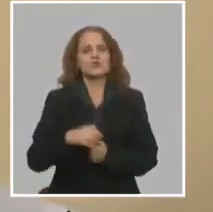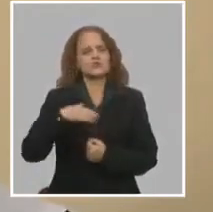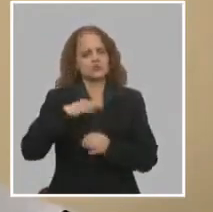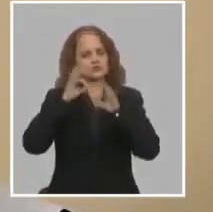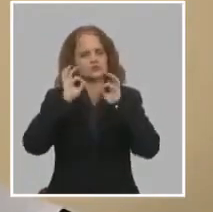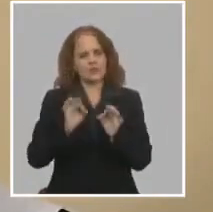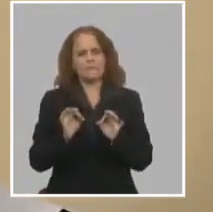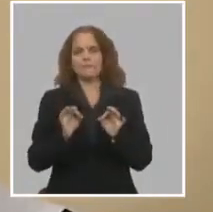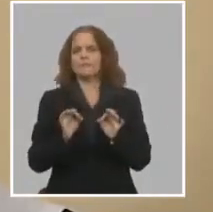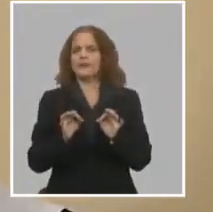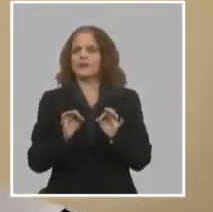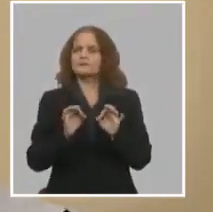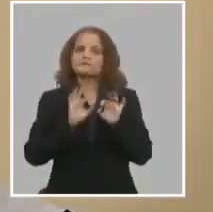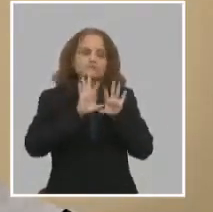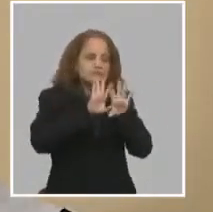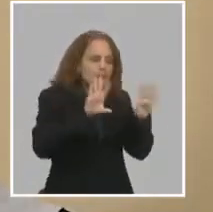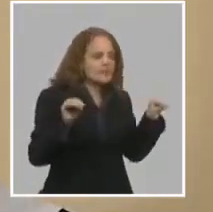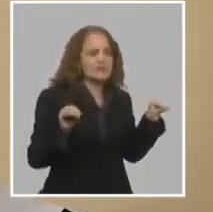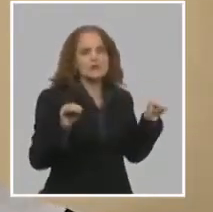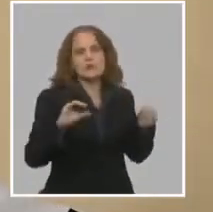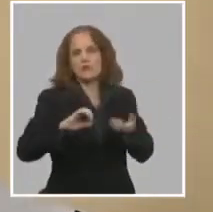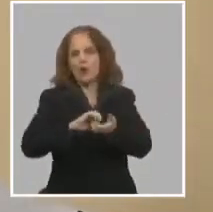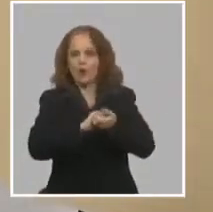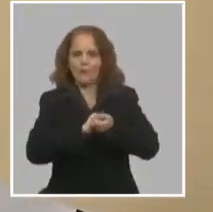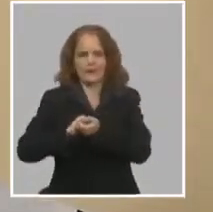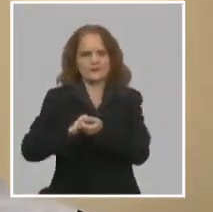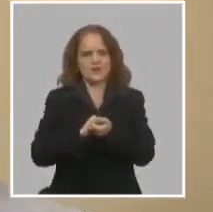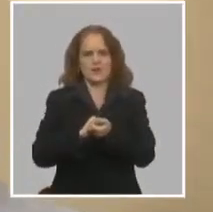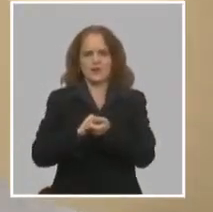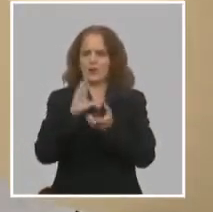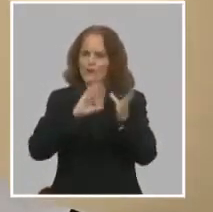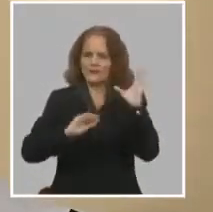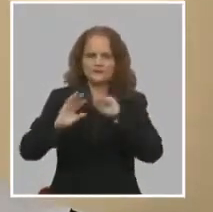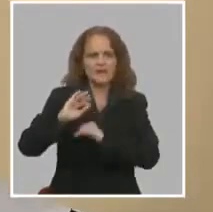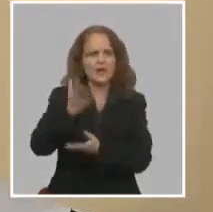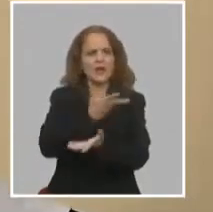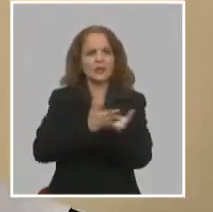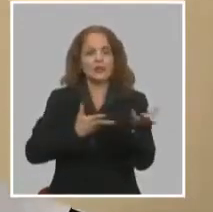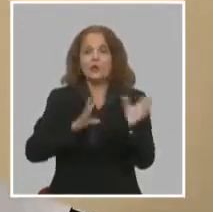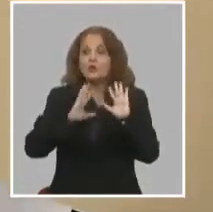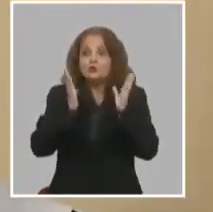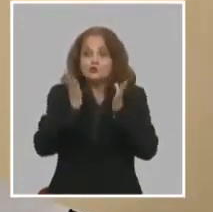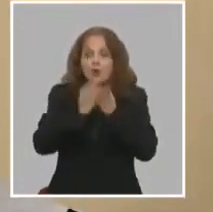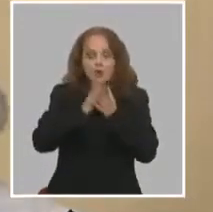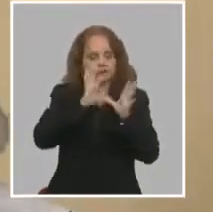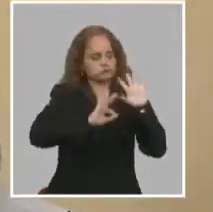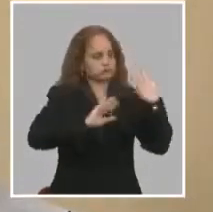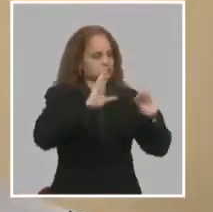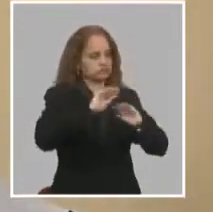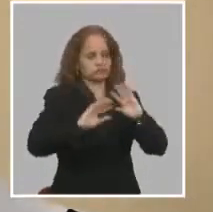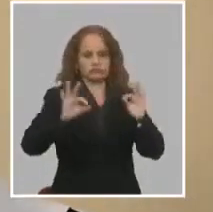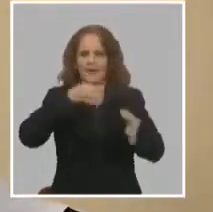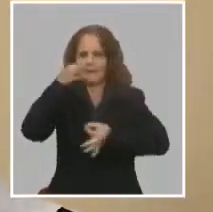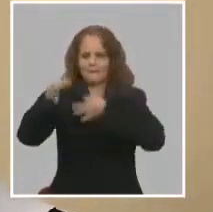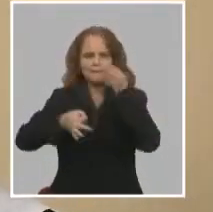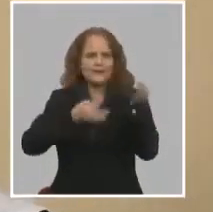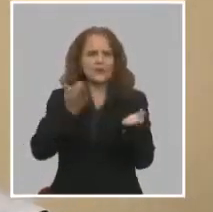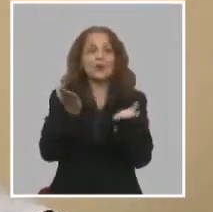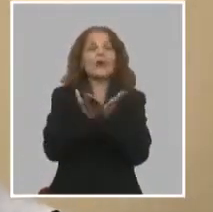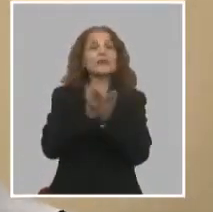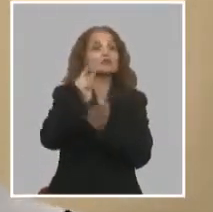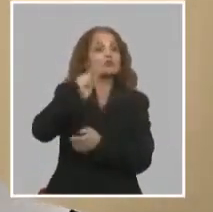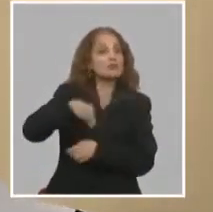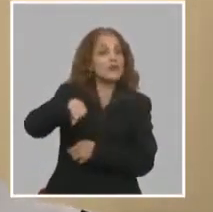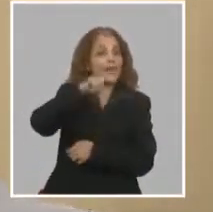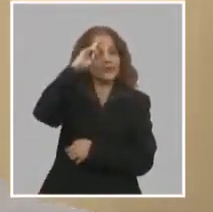de los compañeros míos cuando regreso, que conversamos, que hablamos, a todos los que puedo explicarle, a los alumnos, incluso